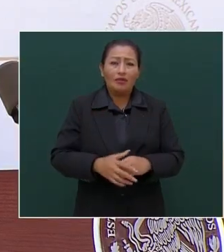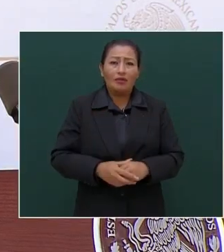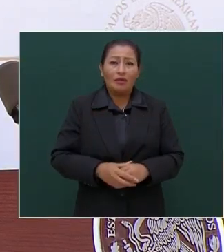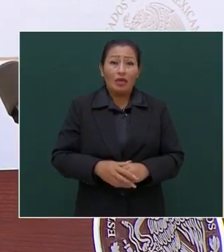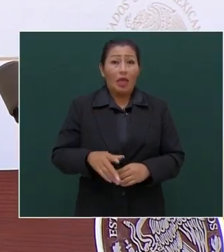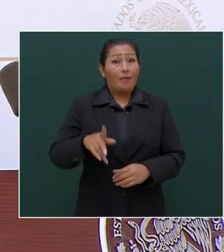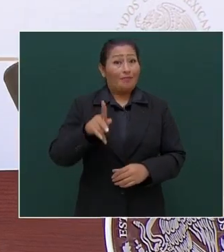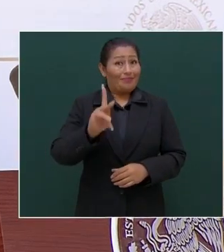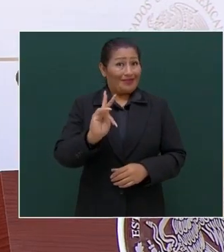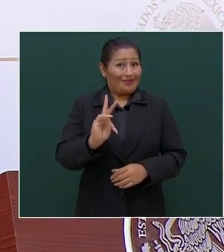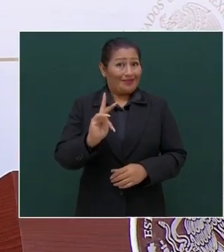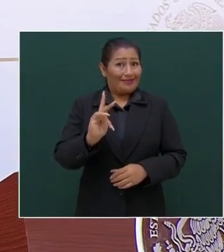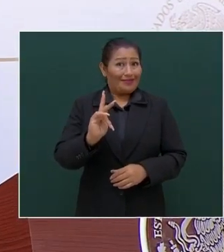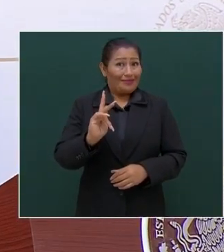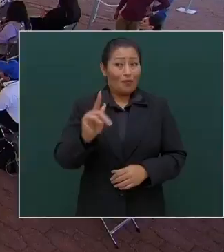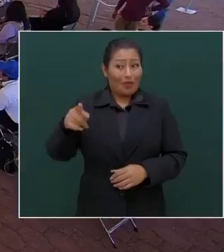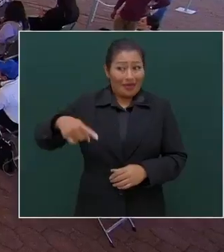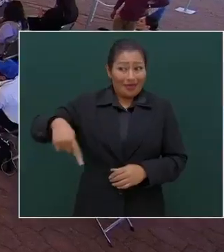Pero estos,